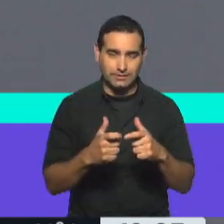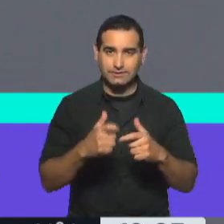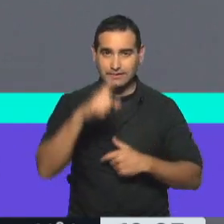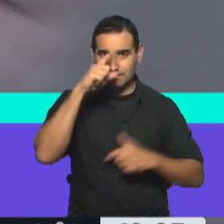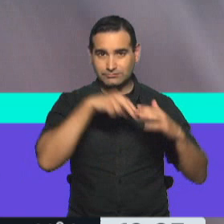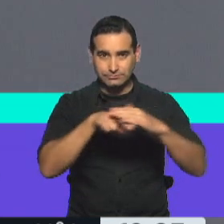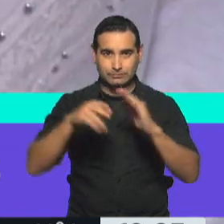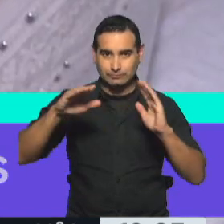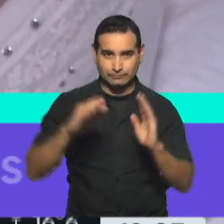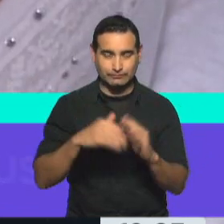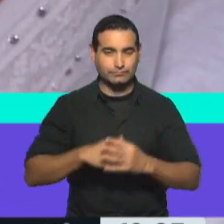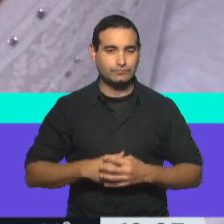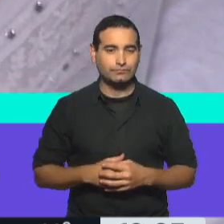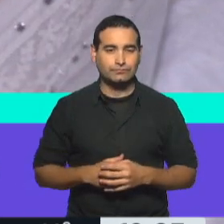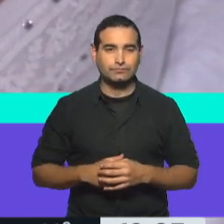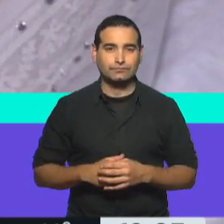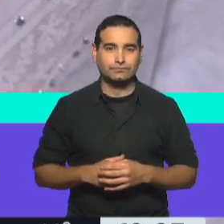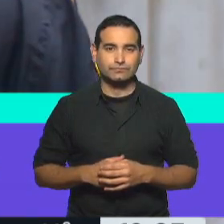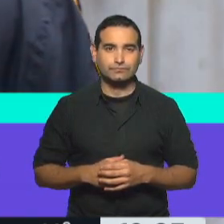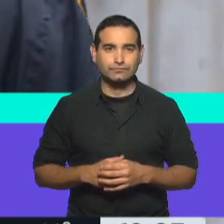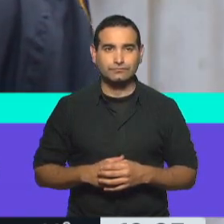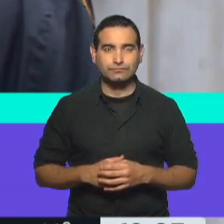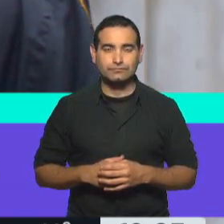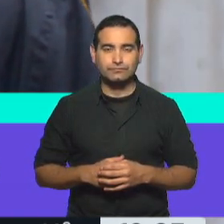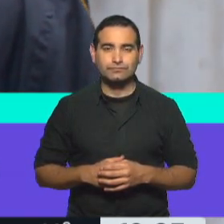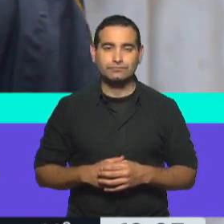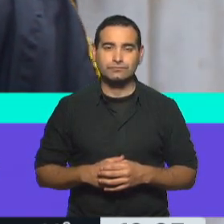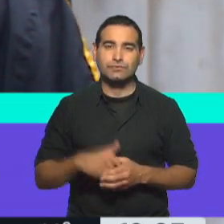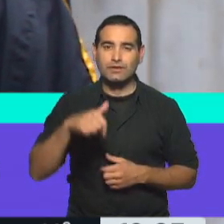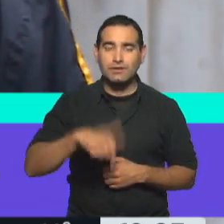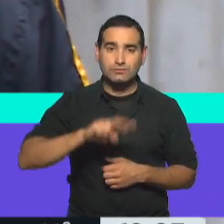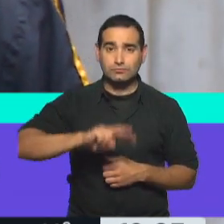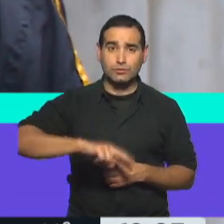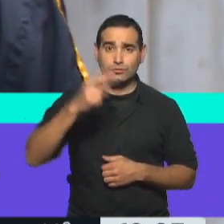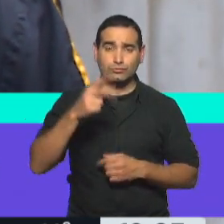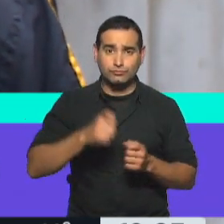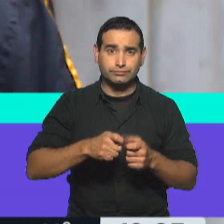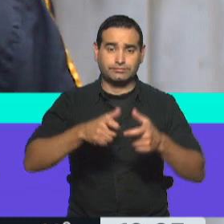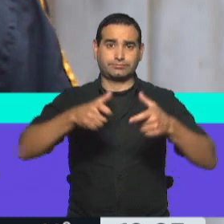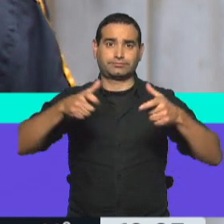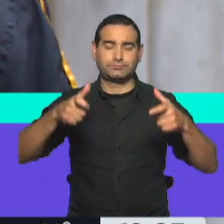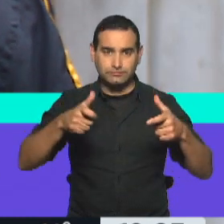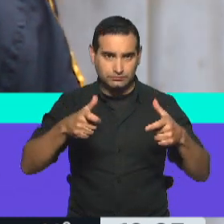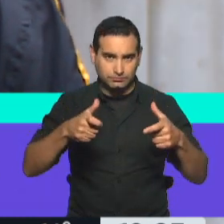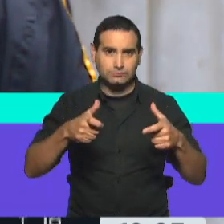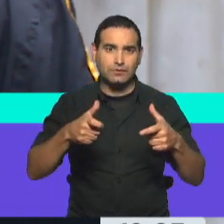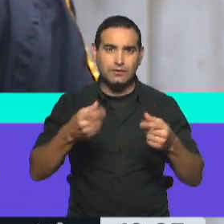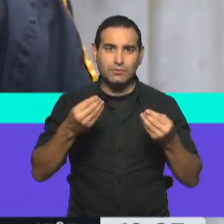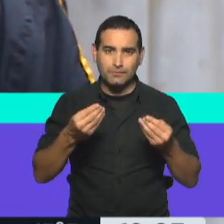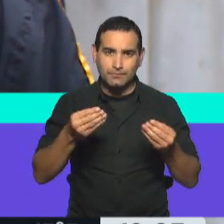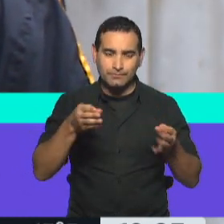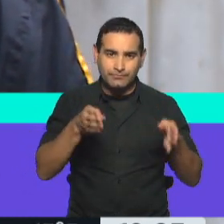camas de terapia intensiva. Tuvimos esta segunda subida tan fuerte de casos en una